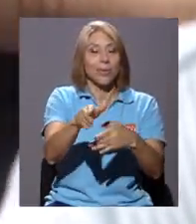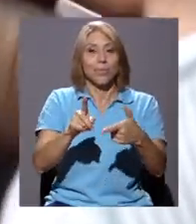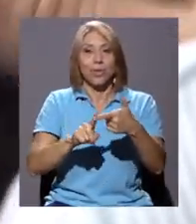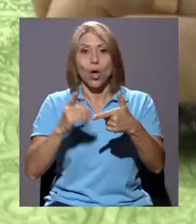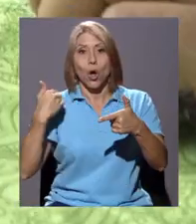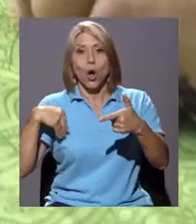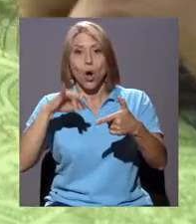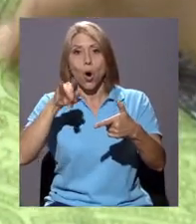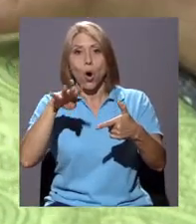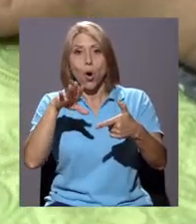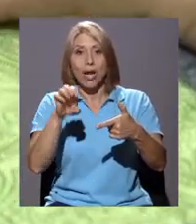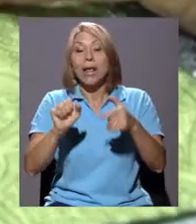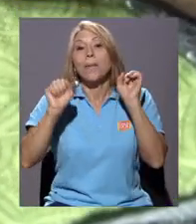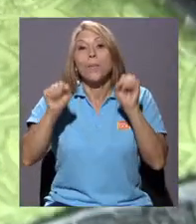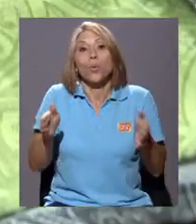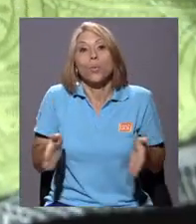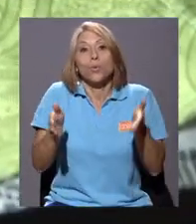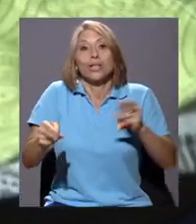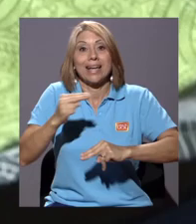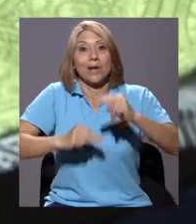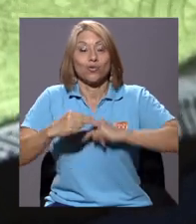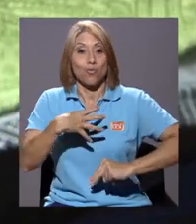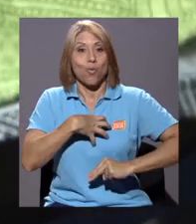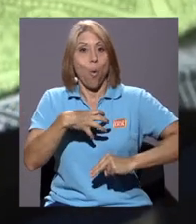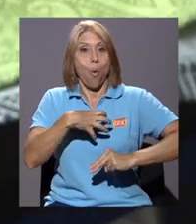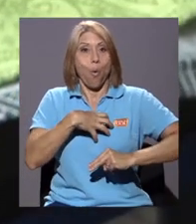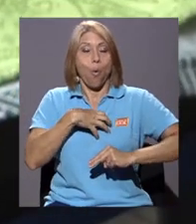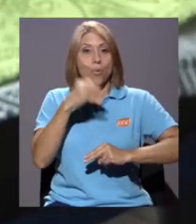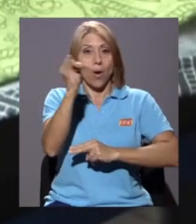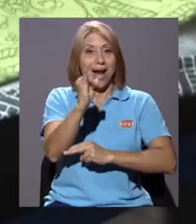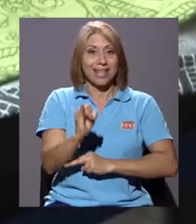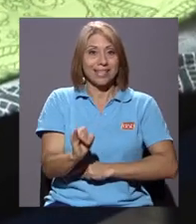para impulsar su propio emprendimiento artesanal afrocostarricense.